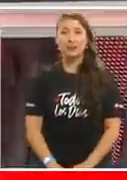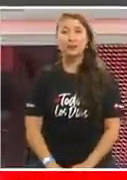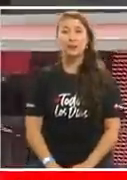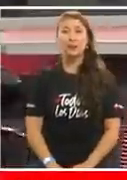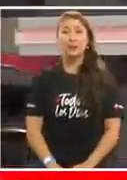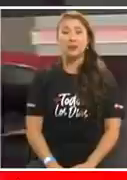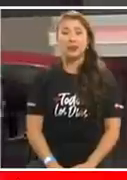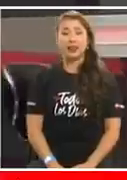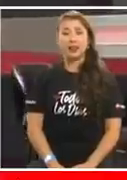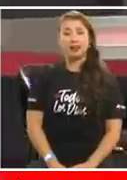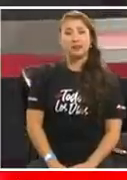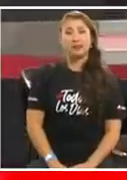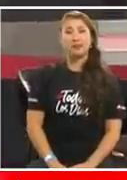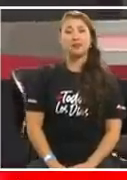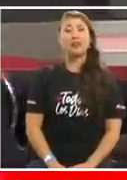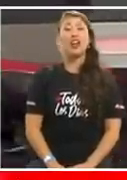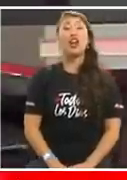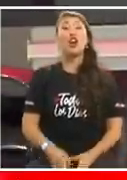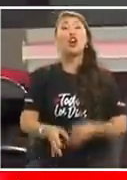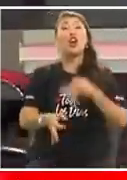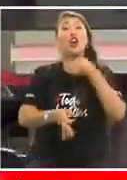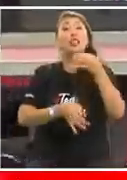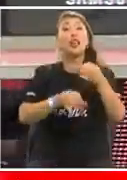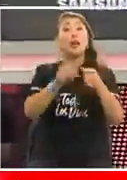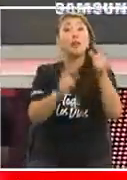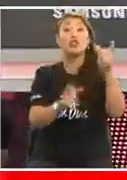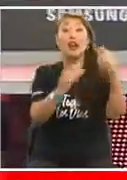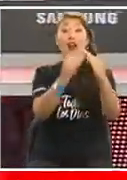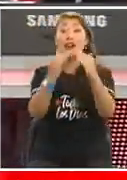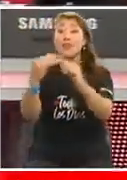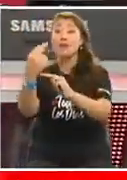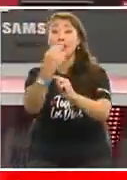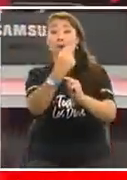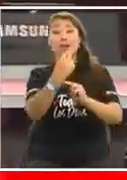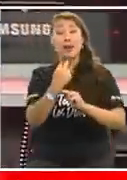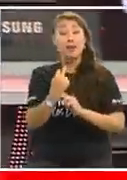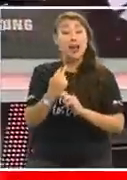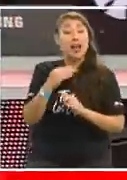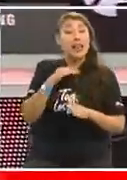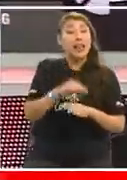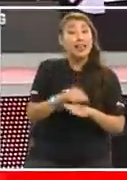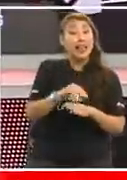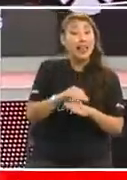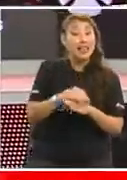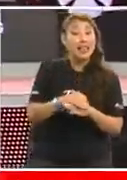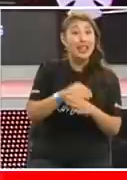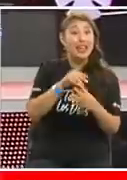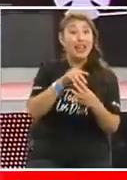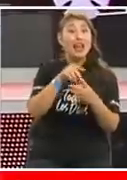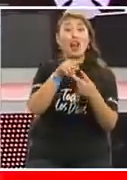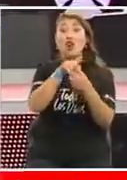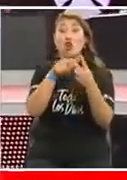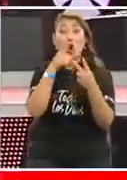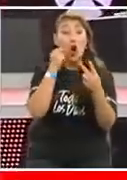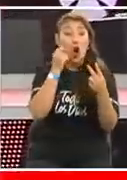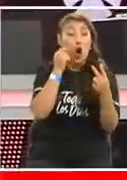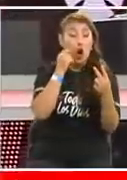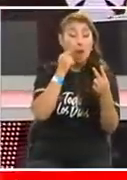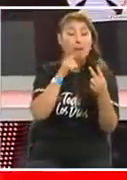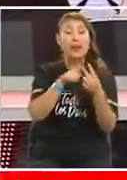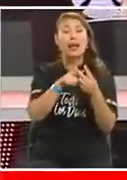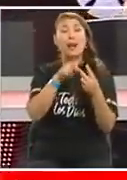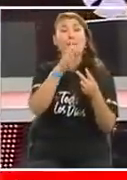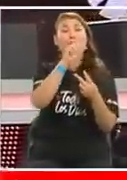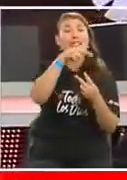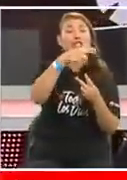chiquillos. Déjenme contarle al público que nos está viendo hasta ahora. Durante la tarde, José Miguel, Pancho y un montón de otros amigos colaboradores